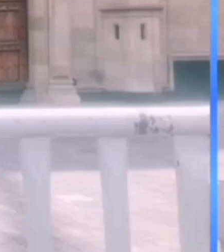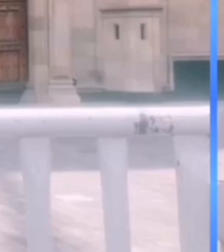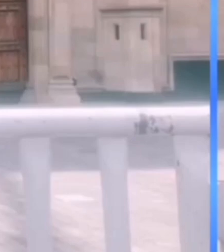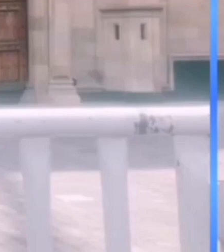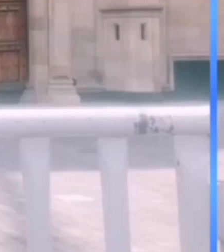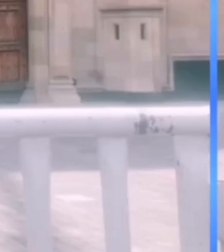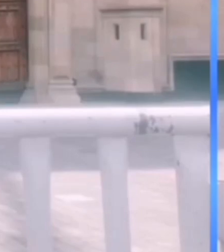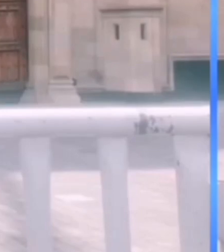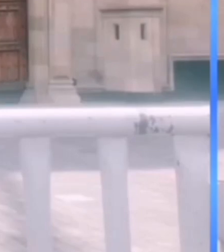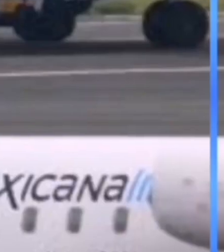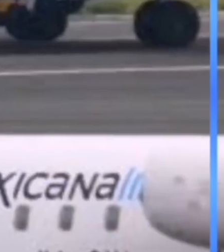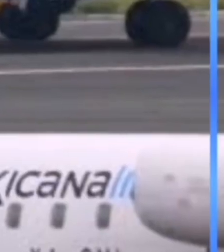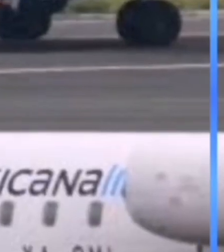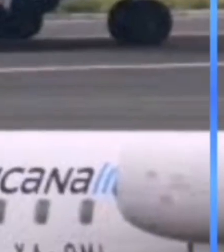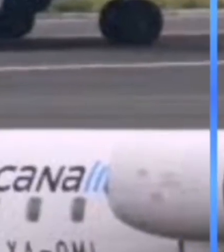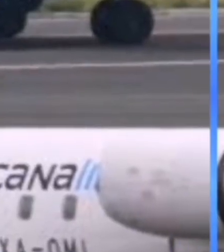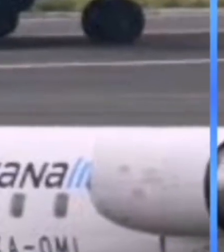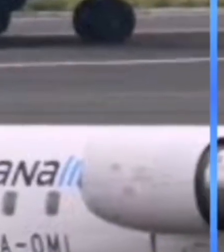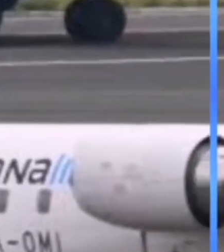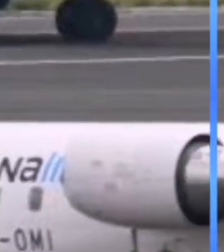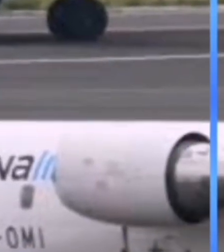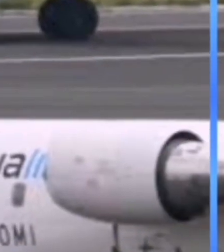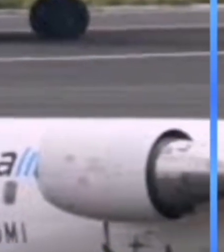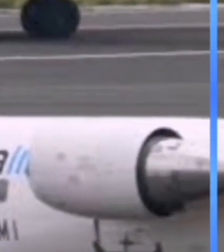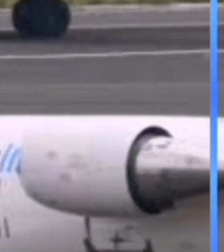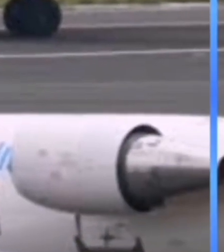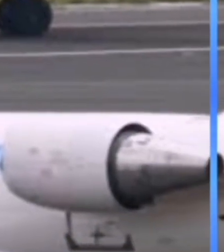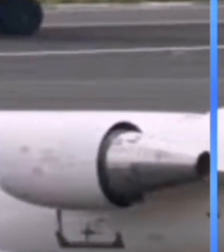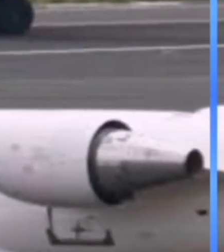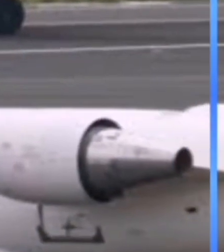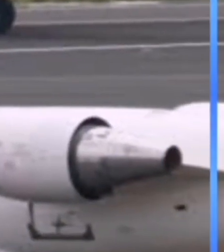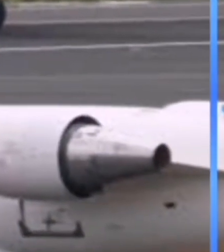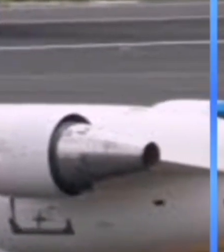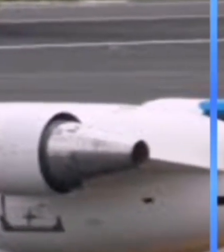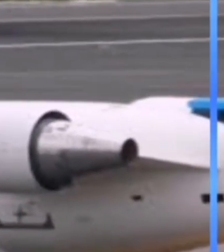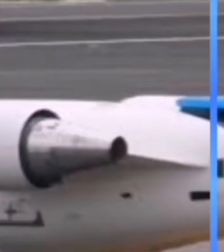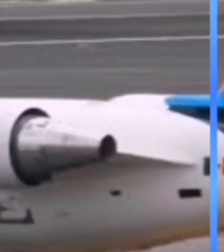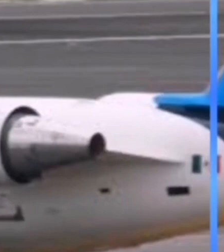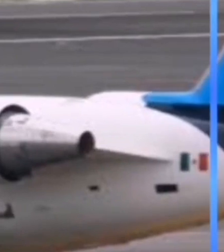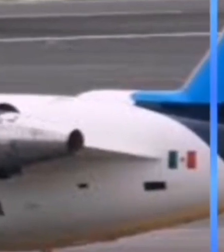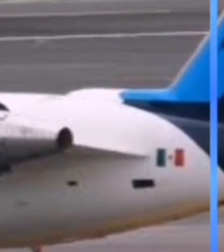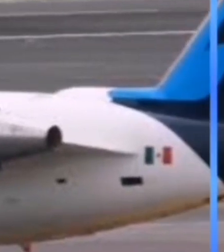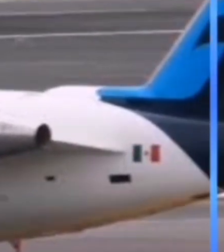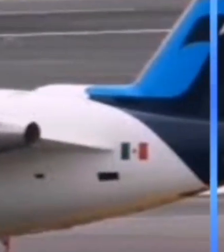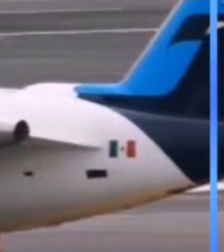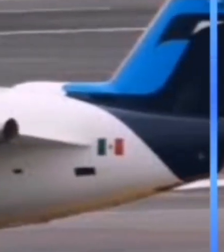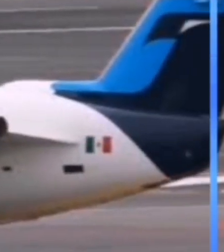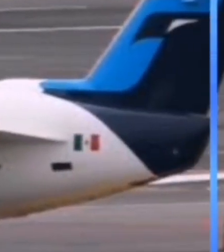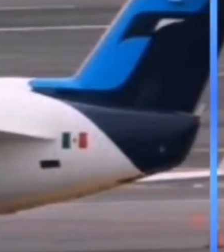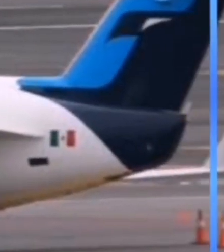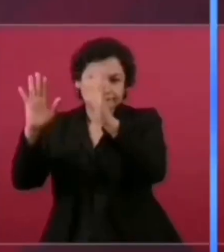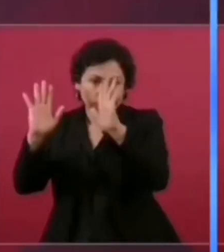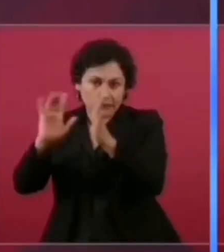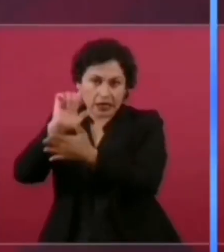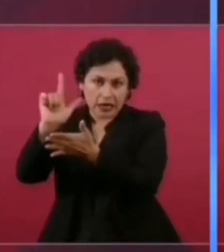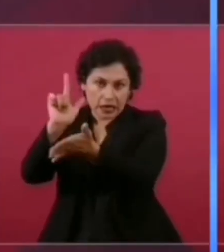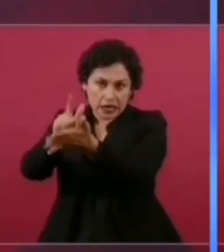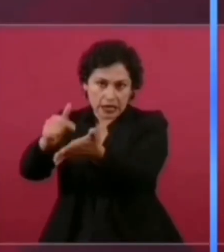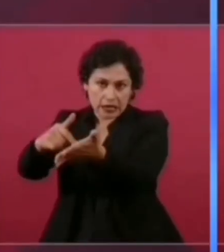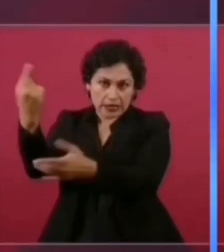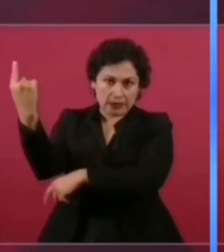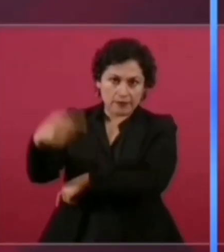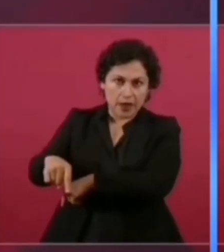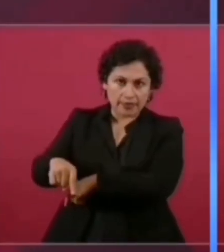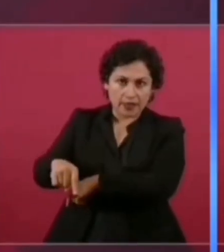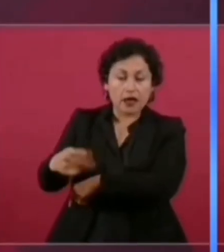presidente anunció que se logró un acuerdo con la marca mexicana de aviación, que comenzará a volar el próximo 1 de diciembre. Celebró que un